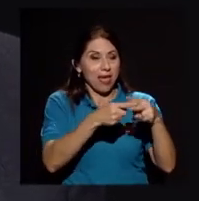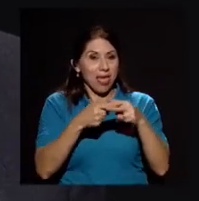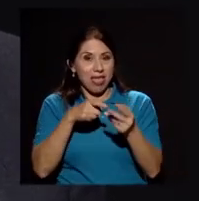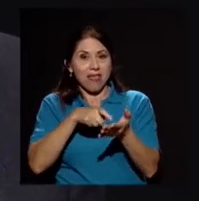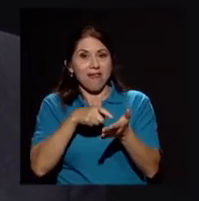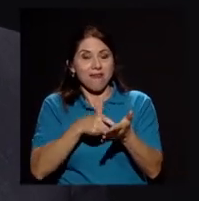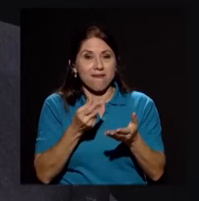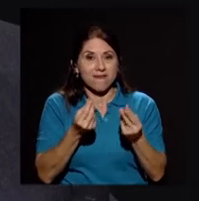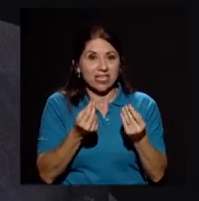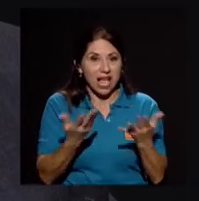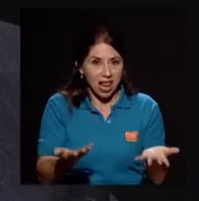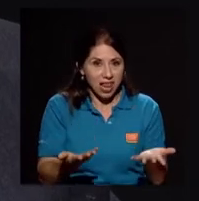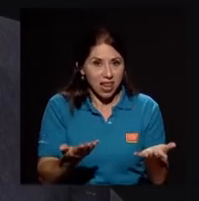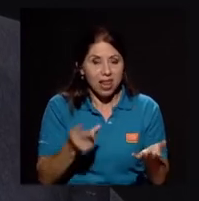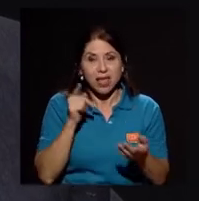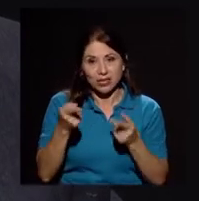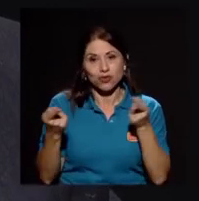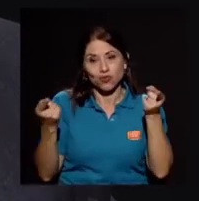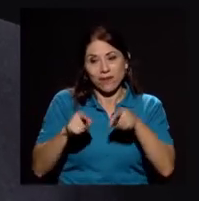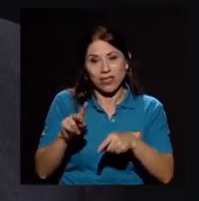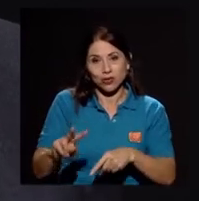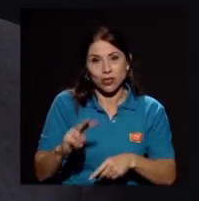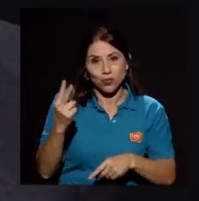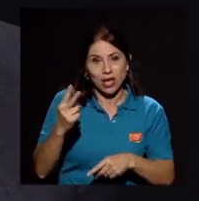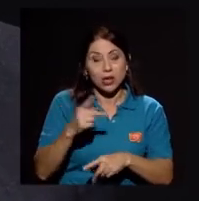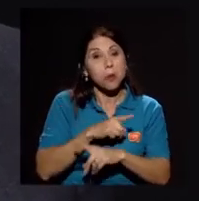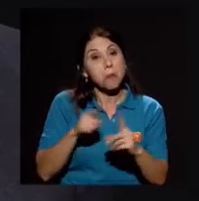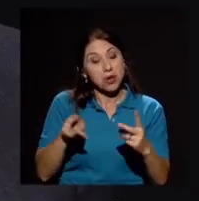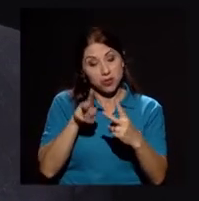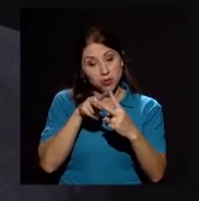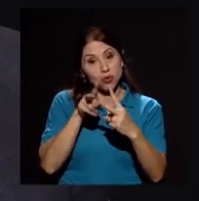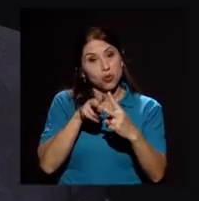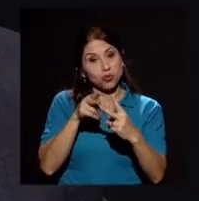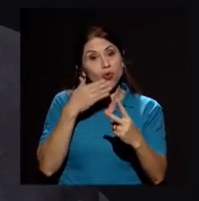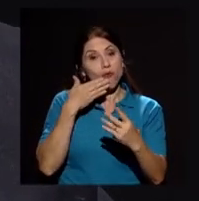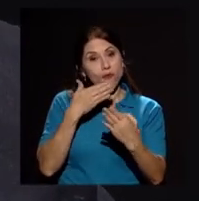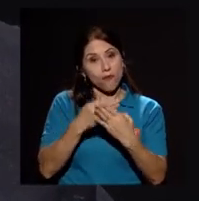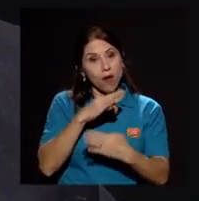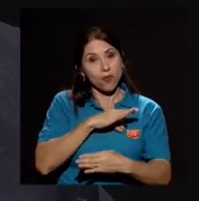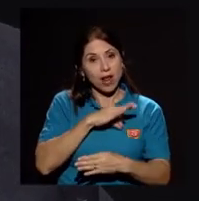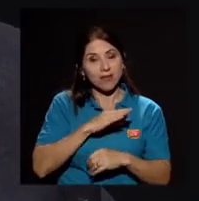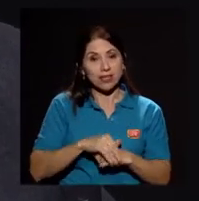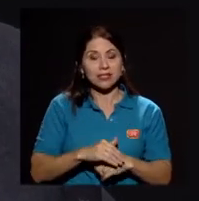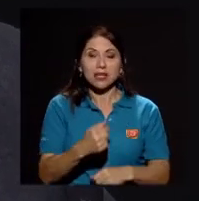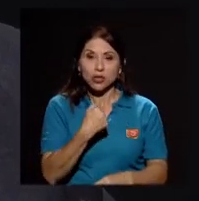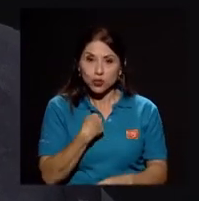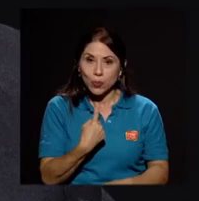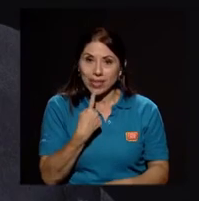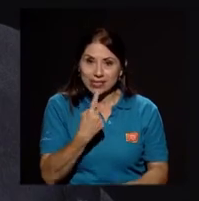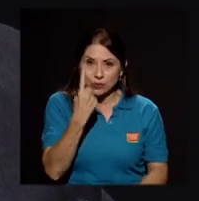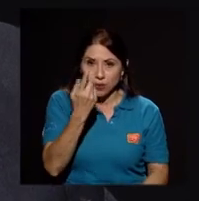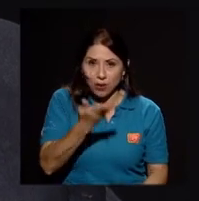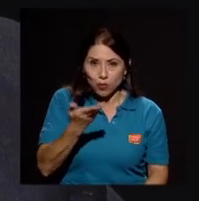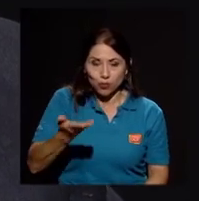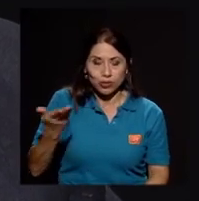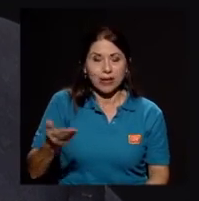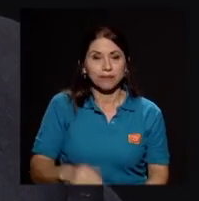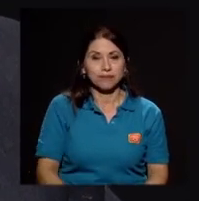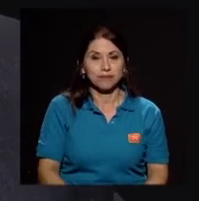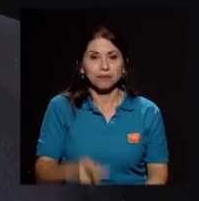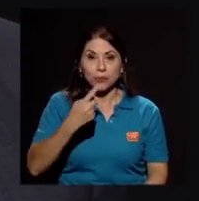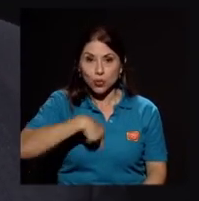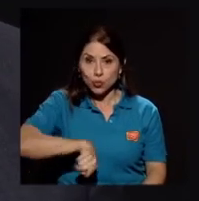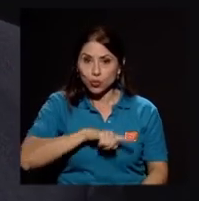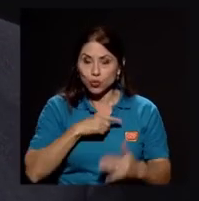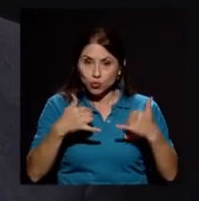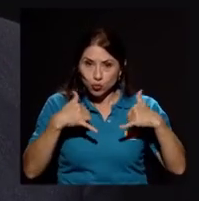de eso pero esos dos elementos son favorables yo me atrevería a decir una cosa digamos estamos